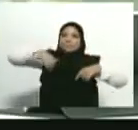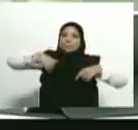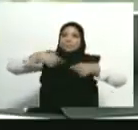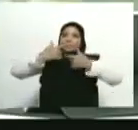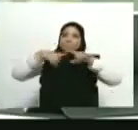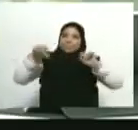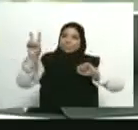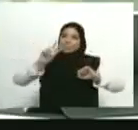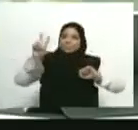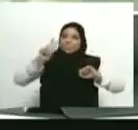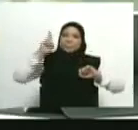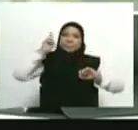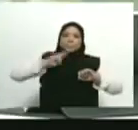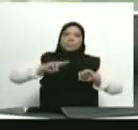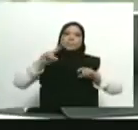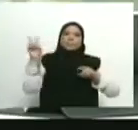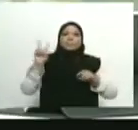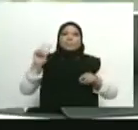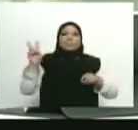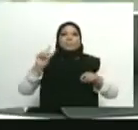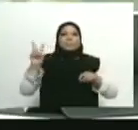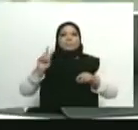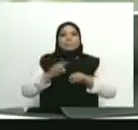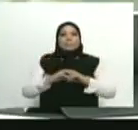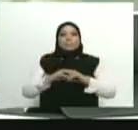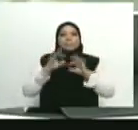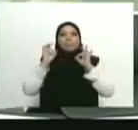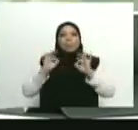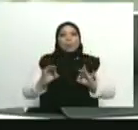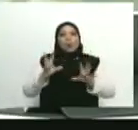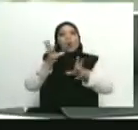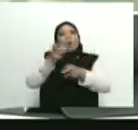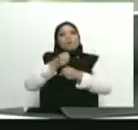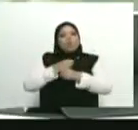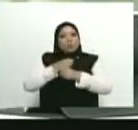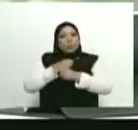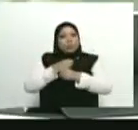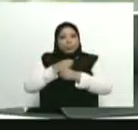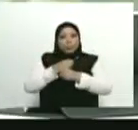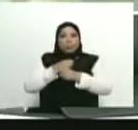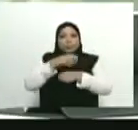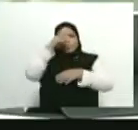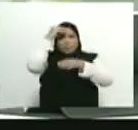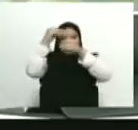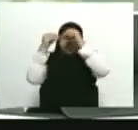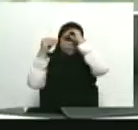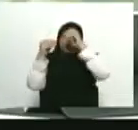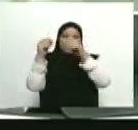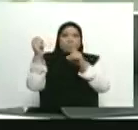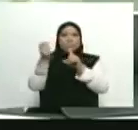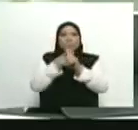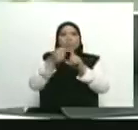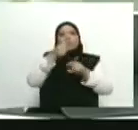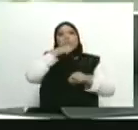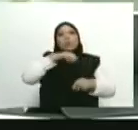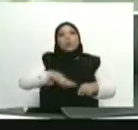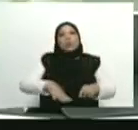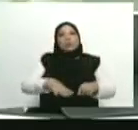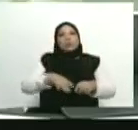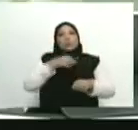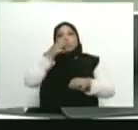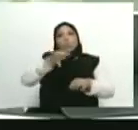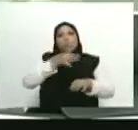República Bolivariana de Venezuela. Confío en el Zulia. Vamos a seguir aprendiendo las lecciones históricas.